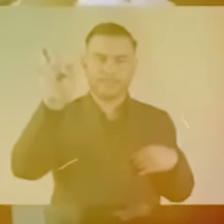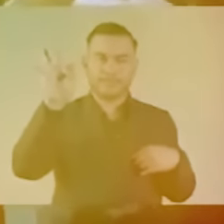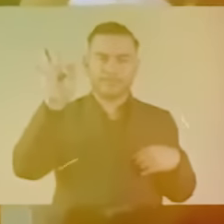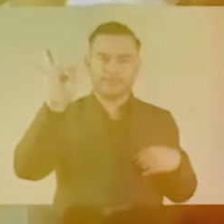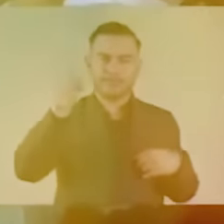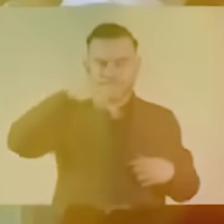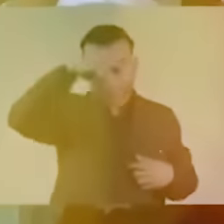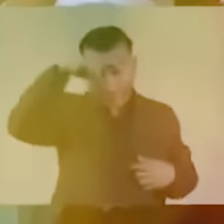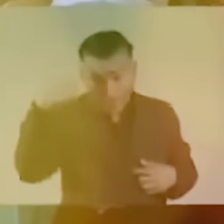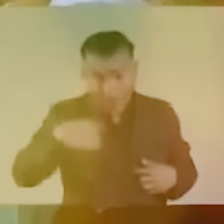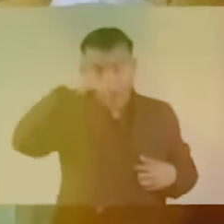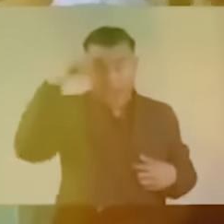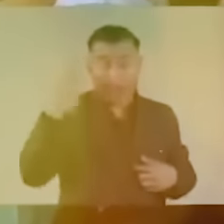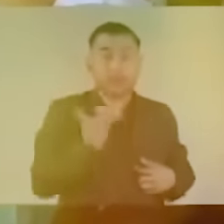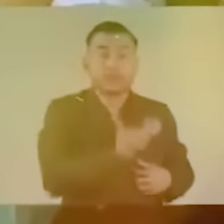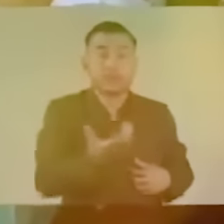trabajar todos